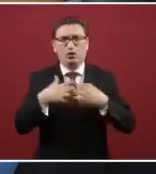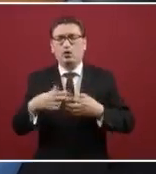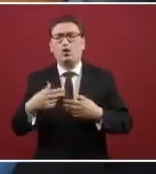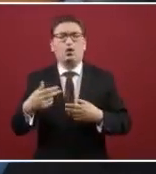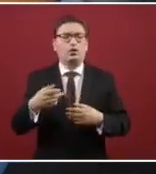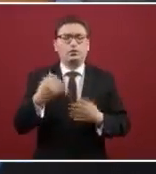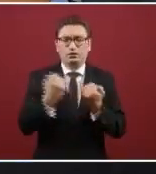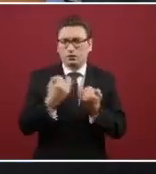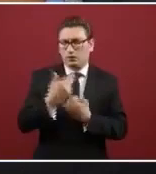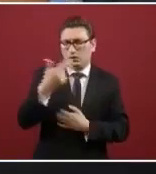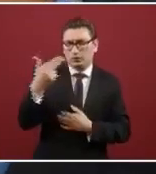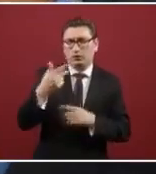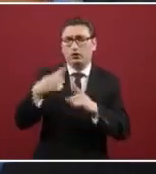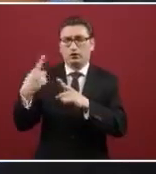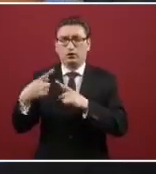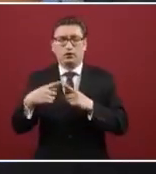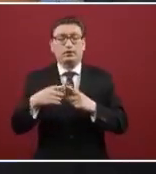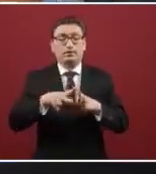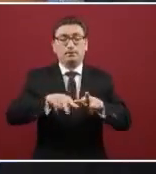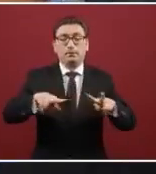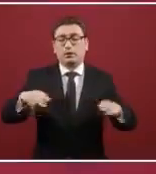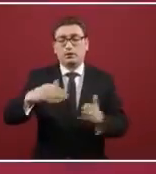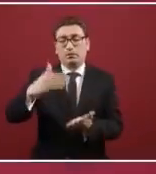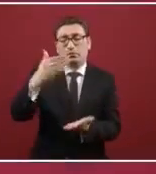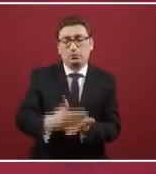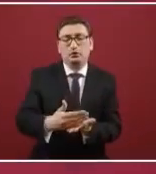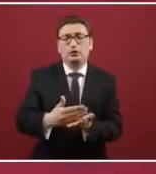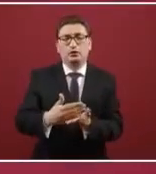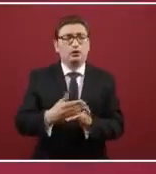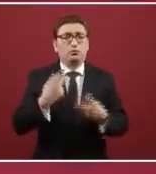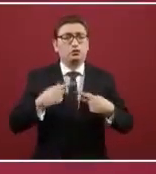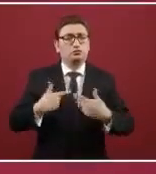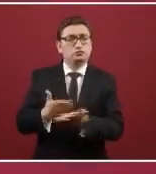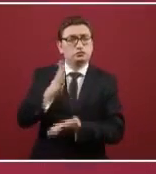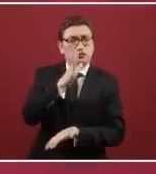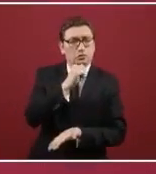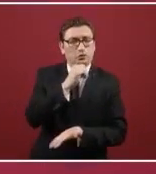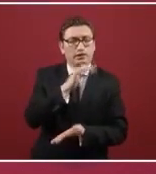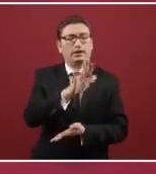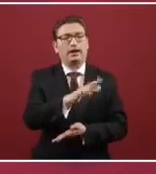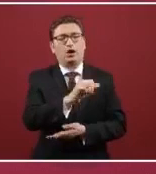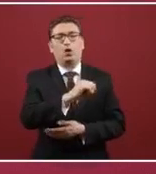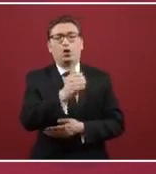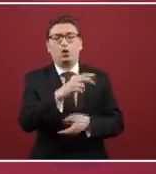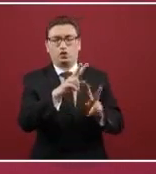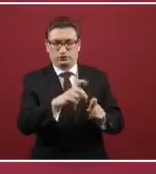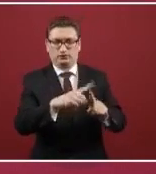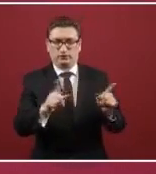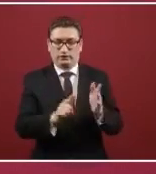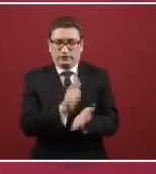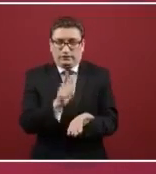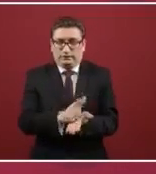hoteleros que ya no dejan accesar a la gente. Ese es otro asunto, pero no es